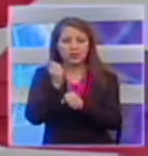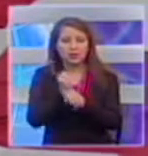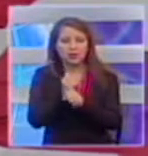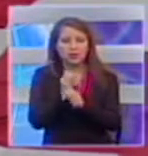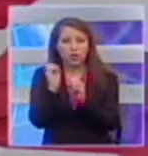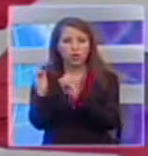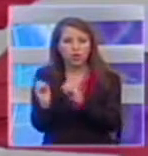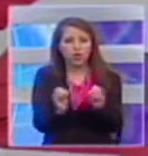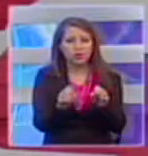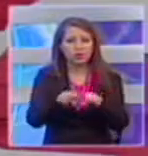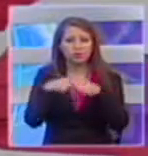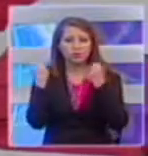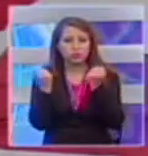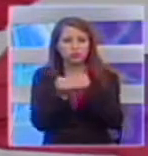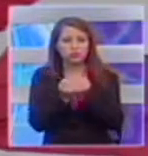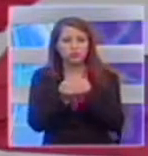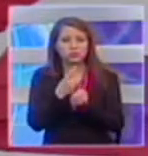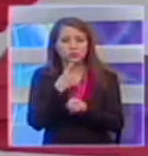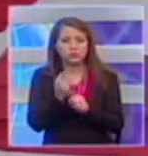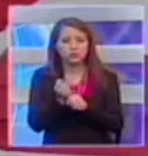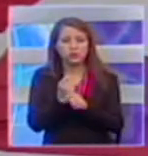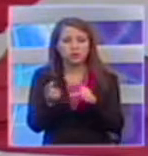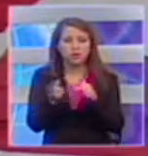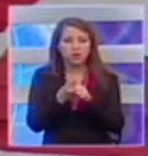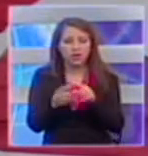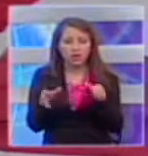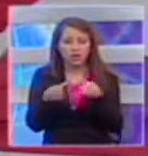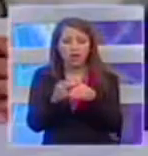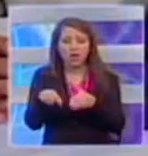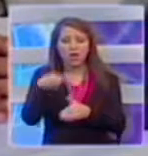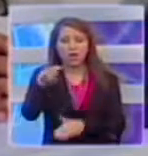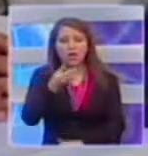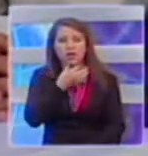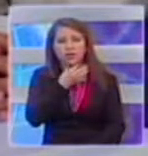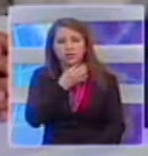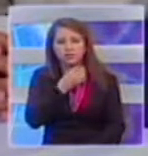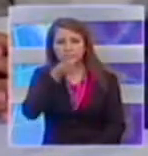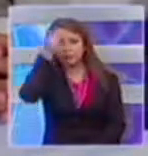trabajadores y organizaciones sociales, que realizará una convención en agosto